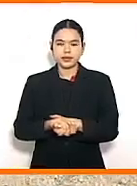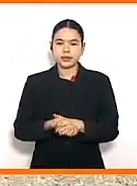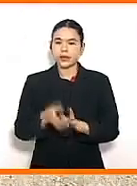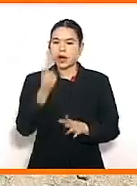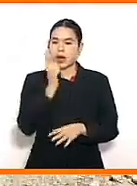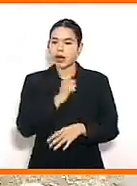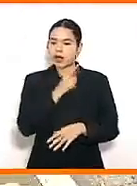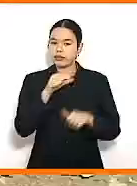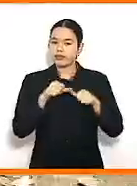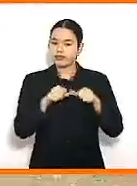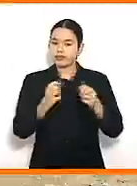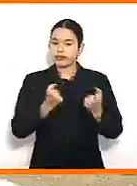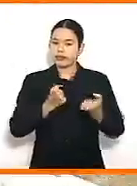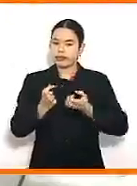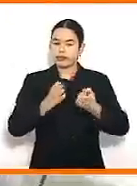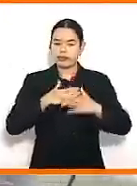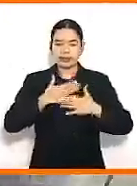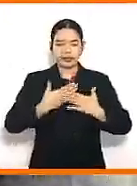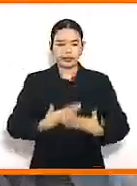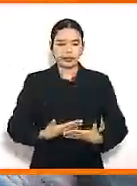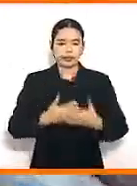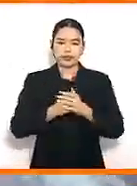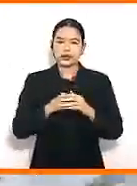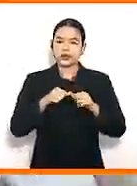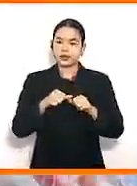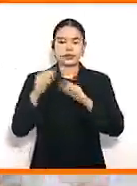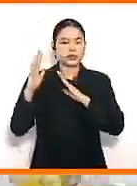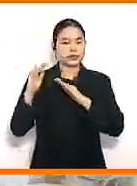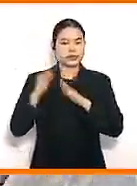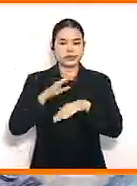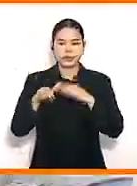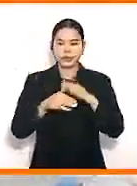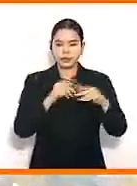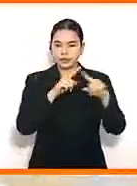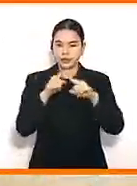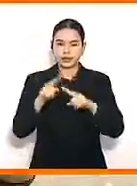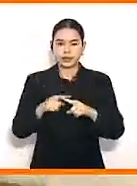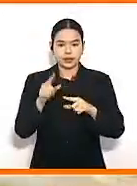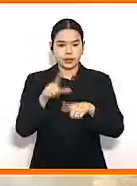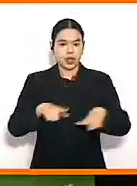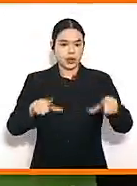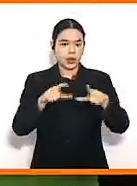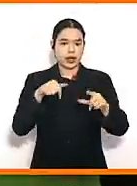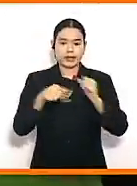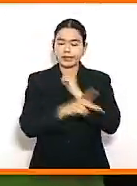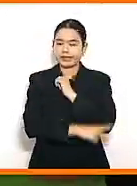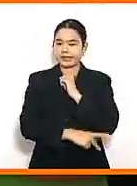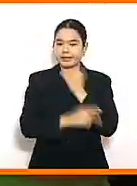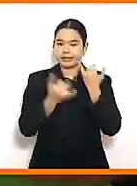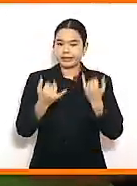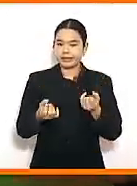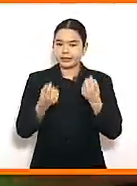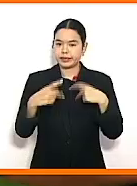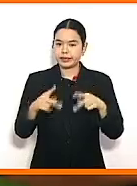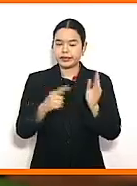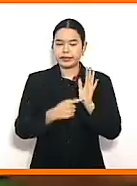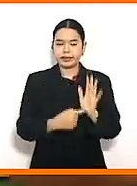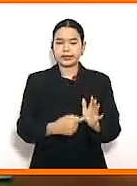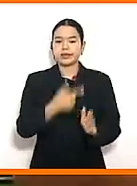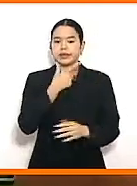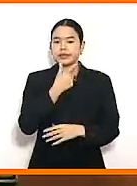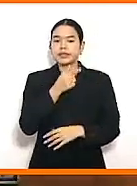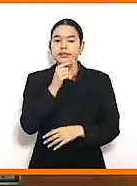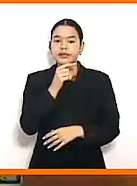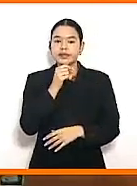Loto y su equipo de voluntarios continúan llevando esperanza a diferentes sectores del país. Y en esta ocasión te presentamos nuestra